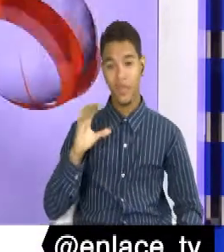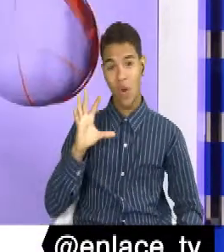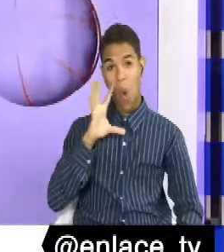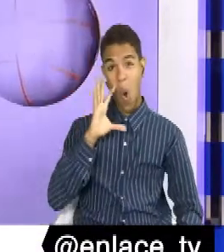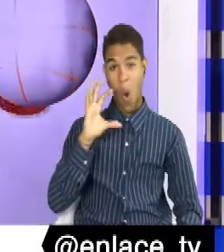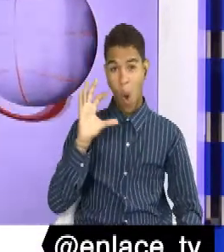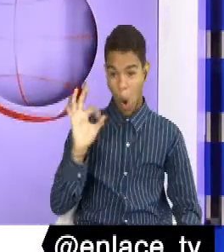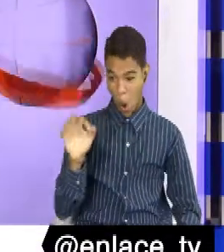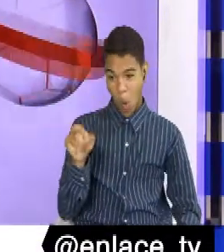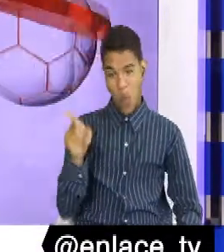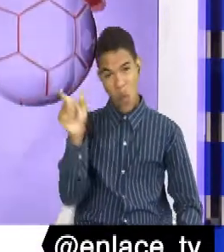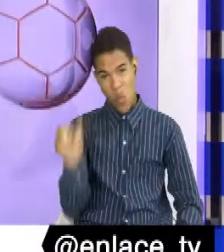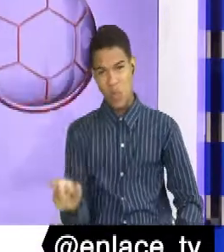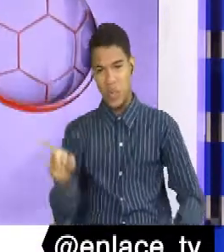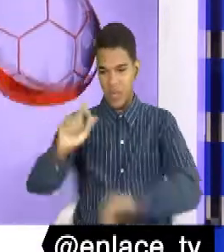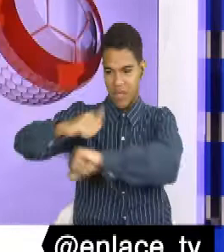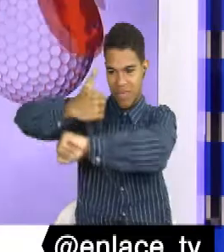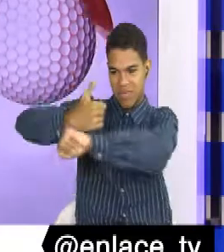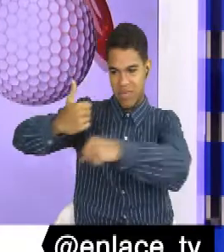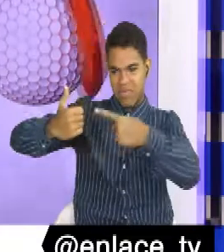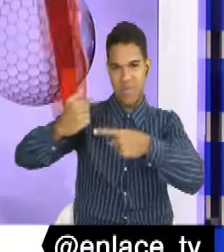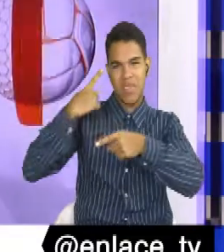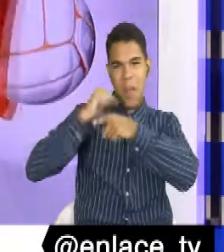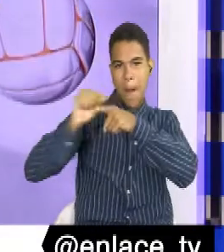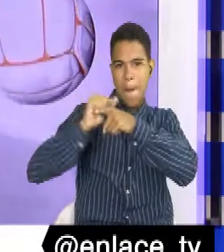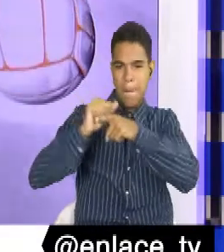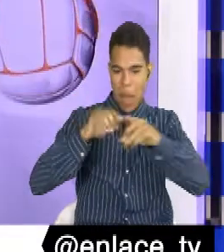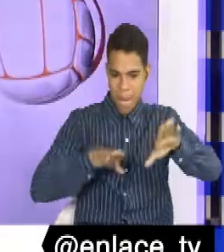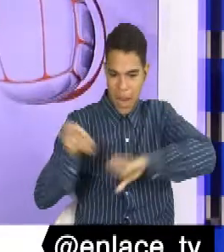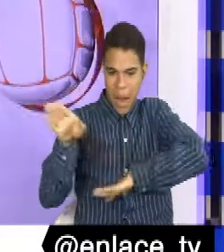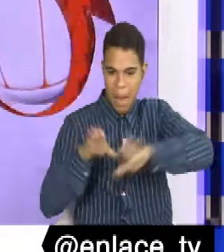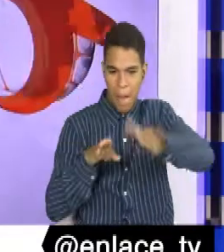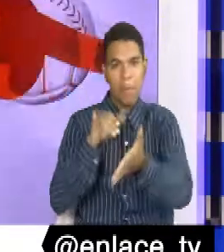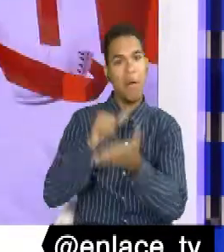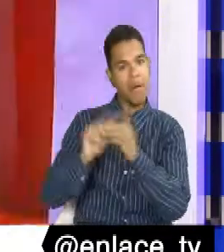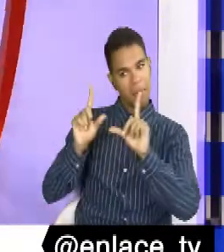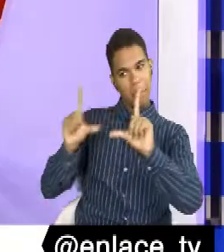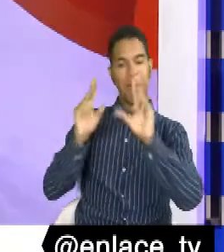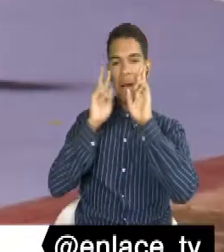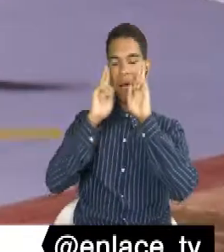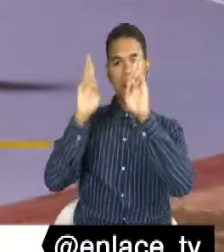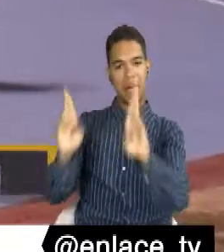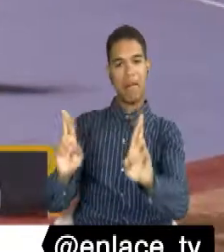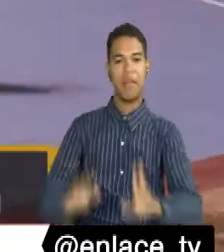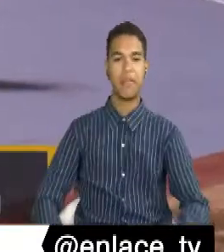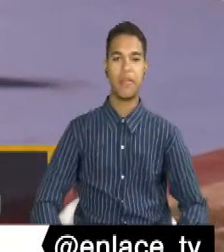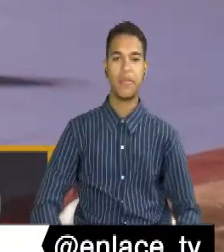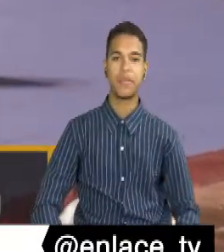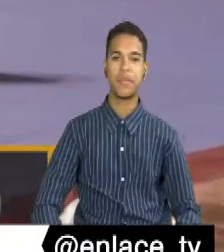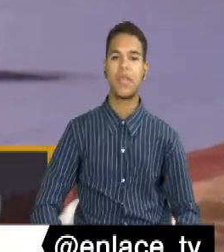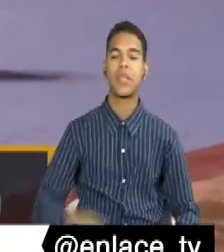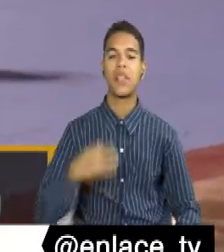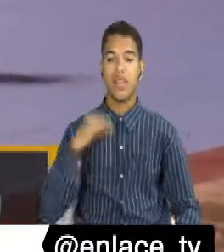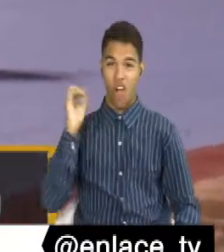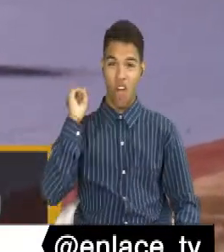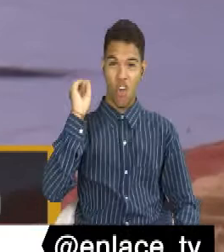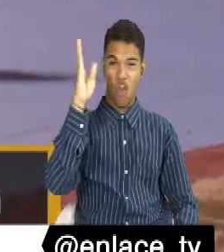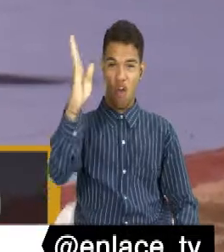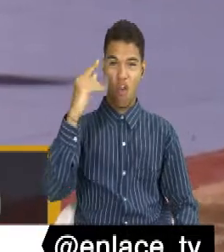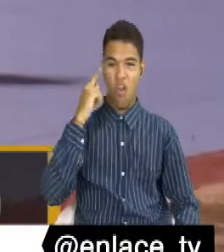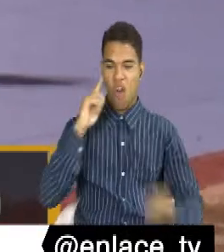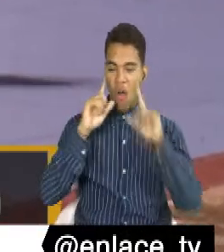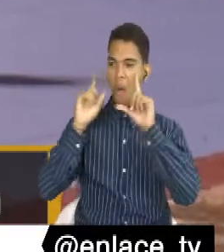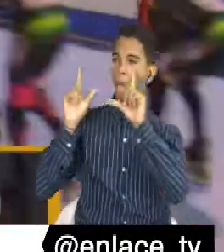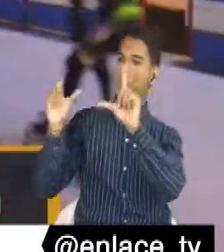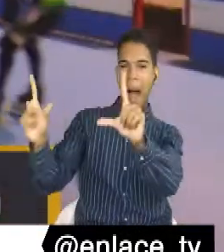Club Infantas fue destacado como mejor entrenador de patinaje. El Club Infantas de Barranca Bermeja ha distinguido a su